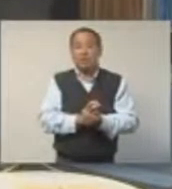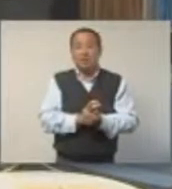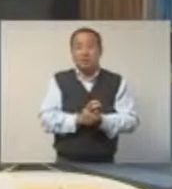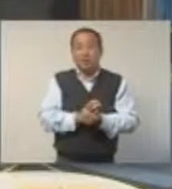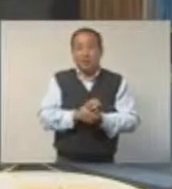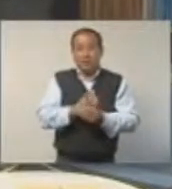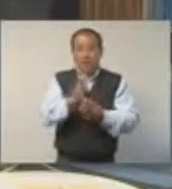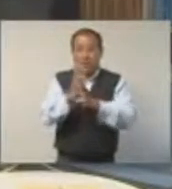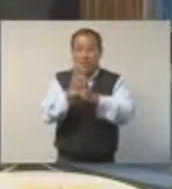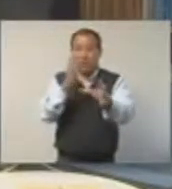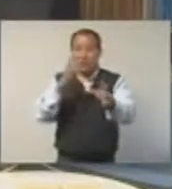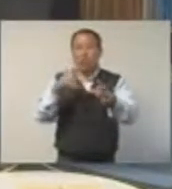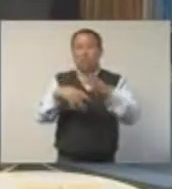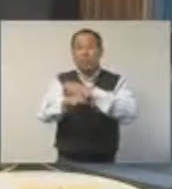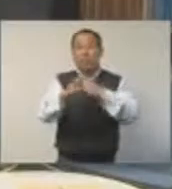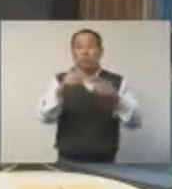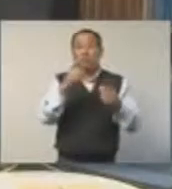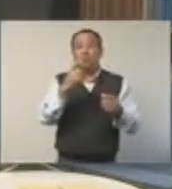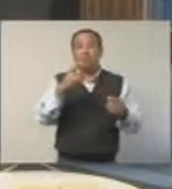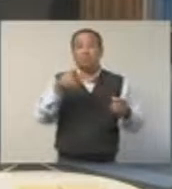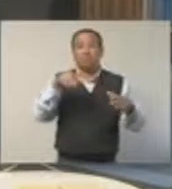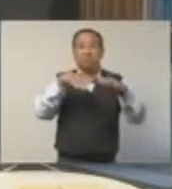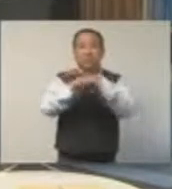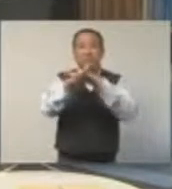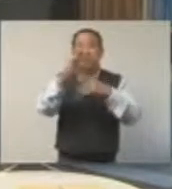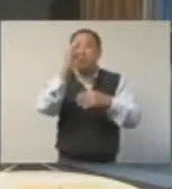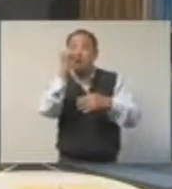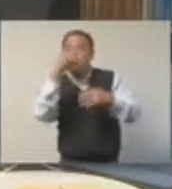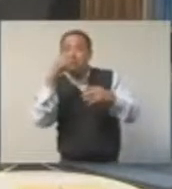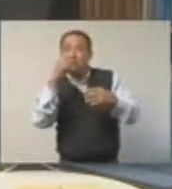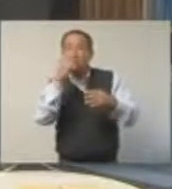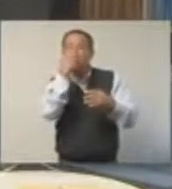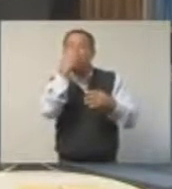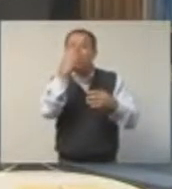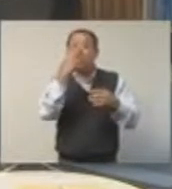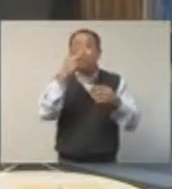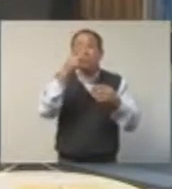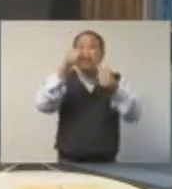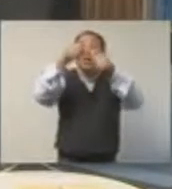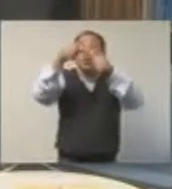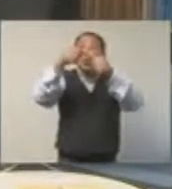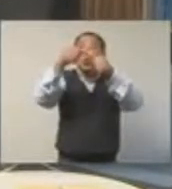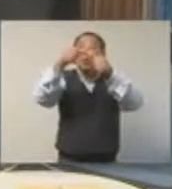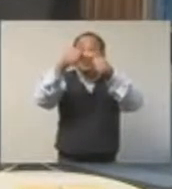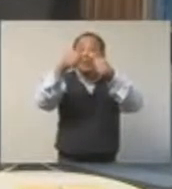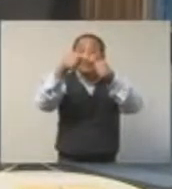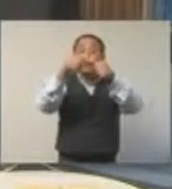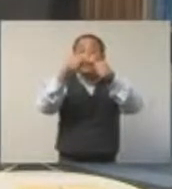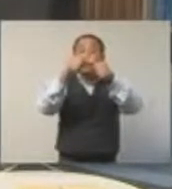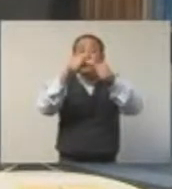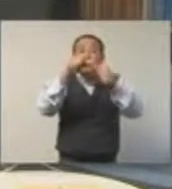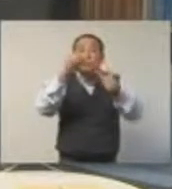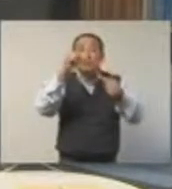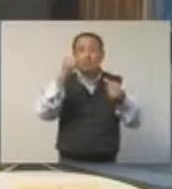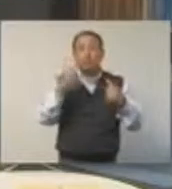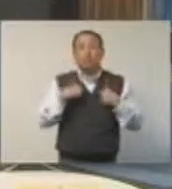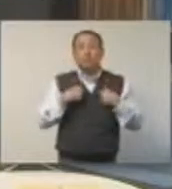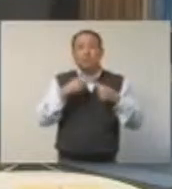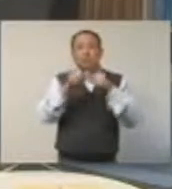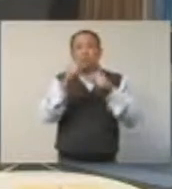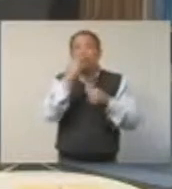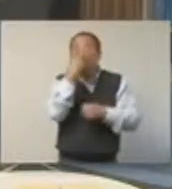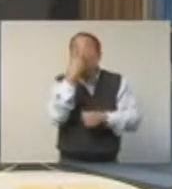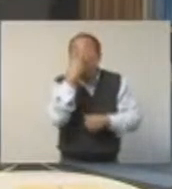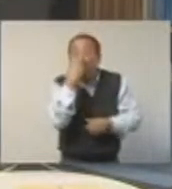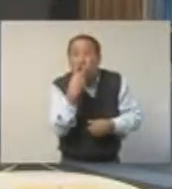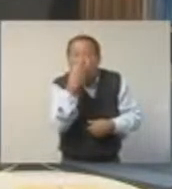del público, es complejísimo para una persona con discapacidad visual, porque si bien te dan un ticket de atención y probablemente la anfitriona